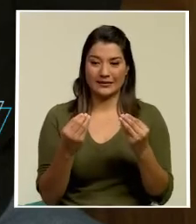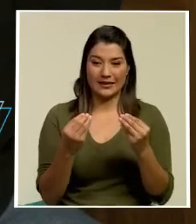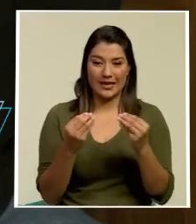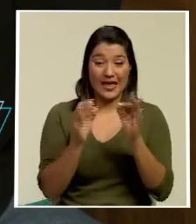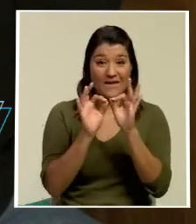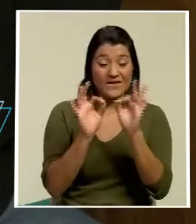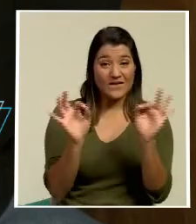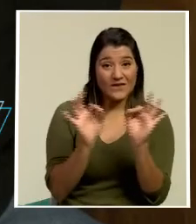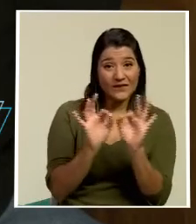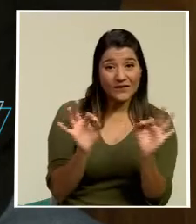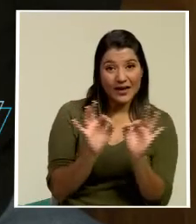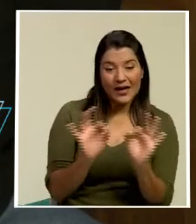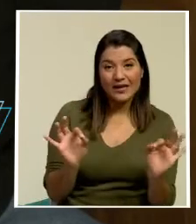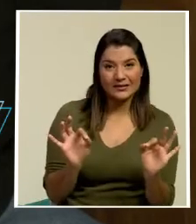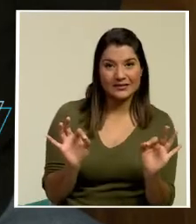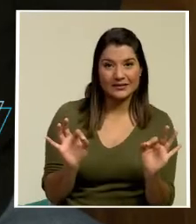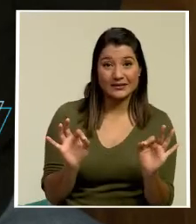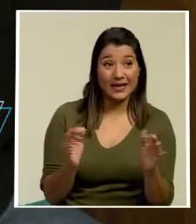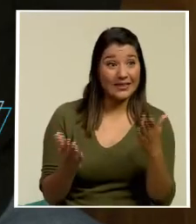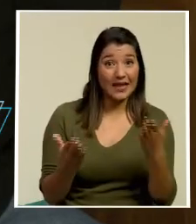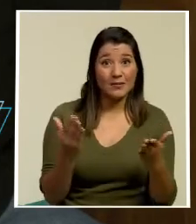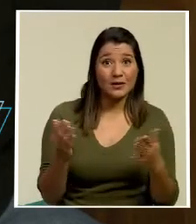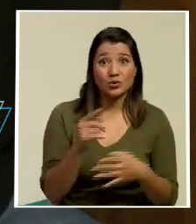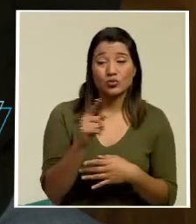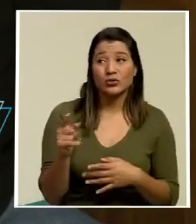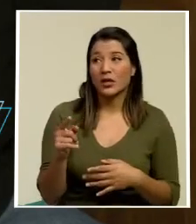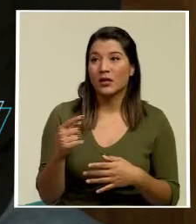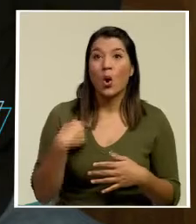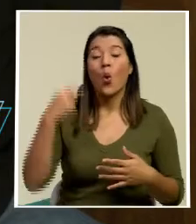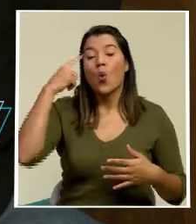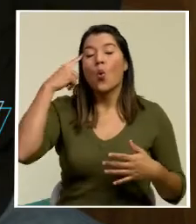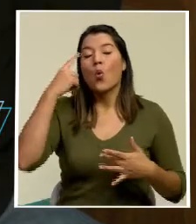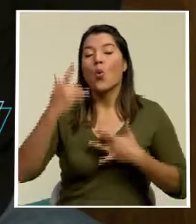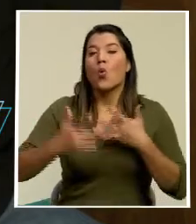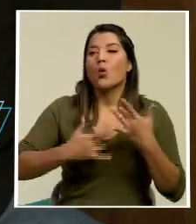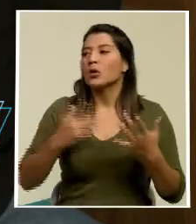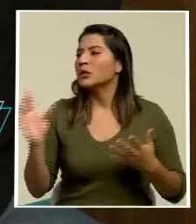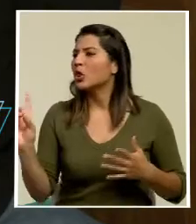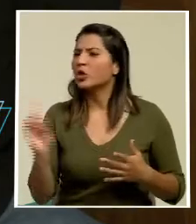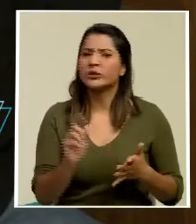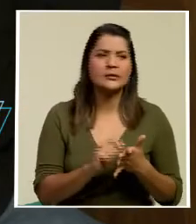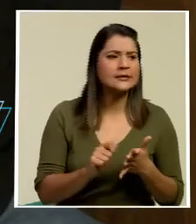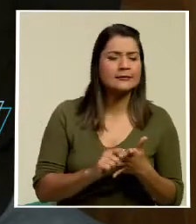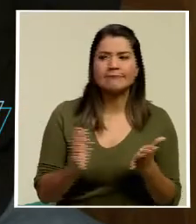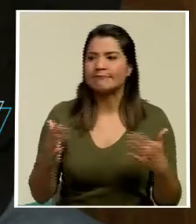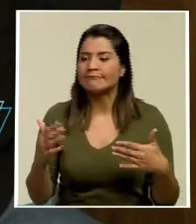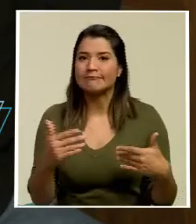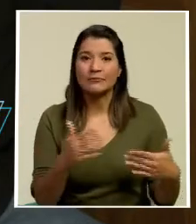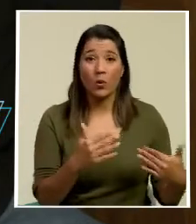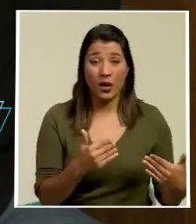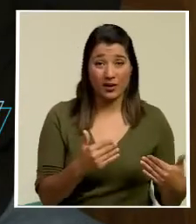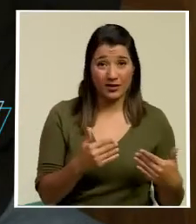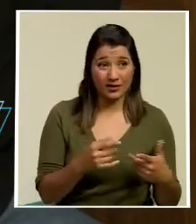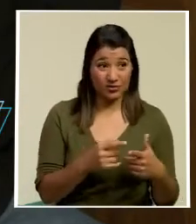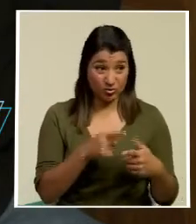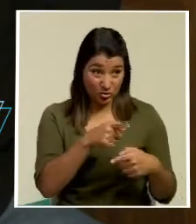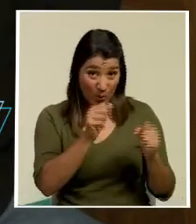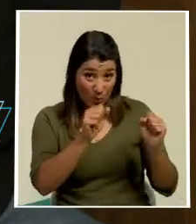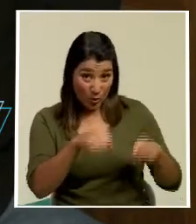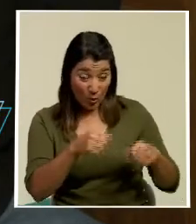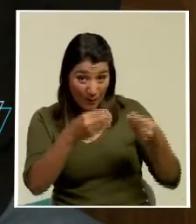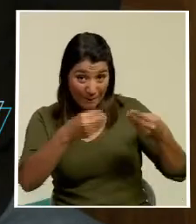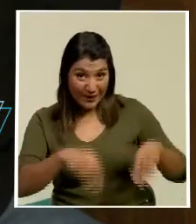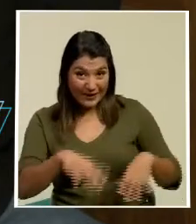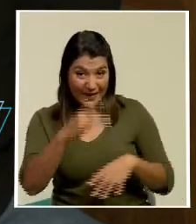textos en donde no había un papel a mano, no había un lapicero a mano. Se te perdieron